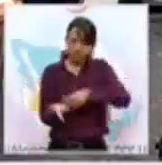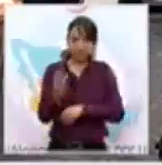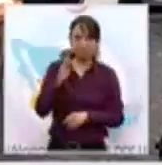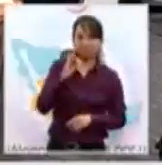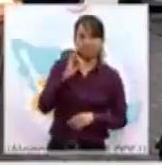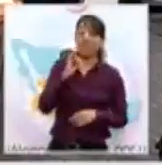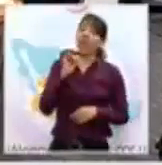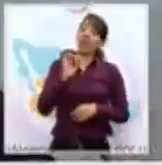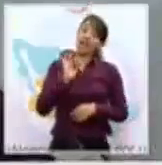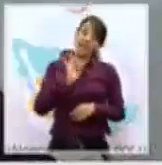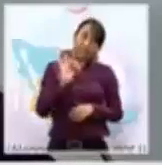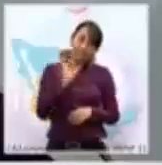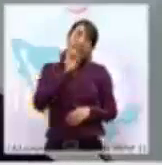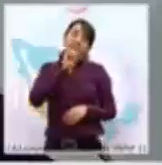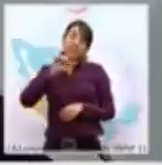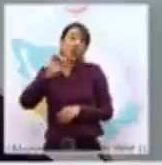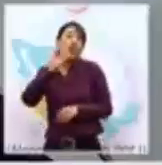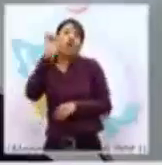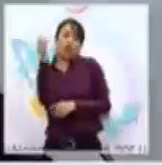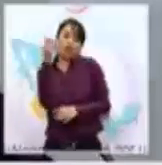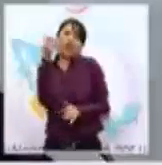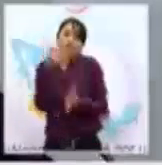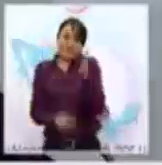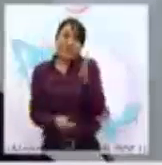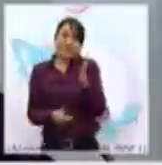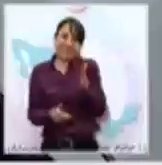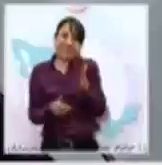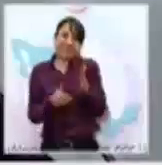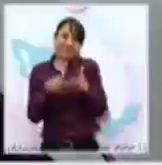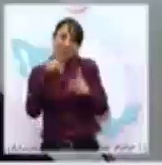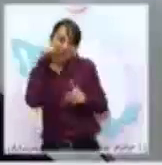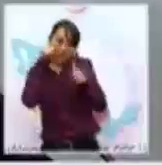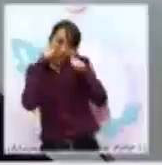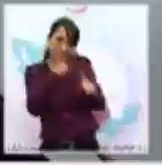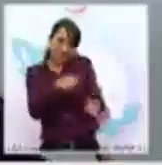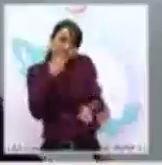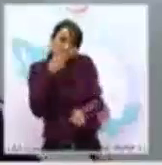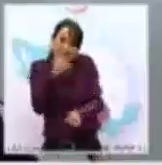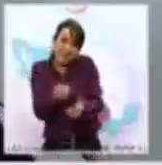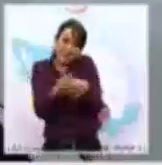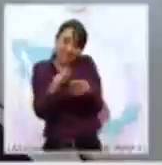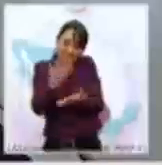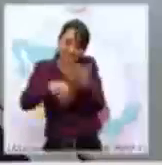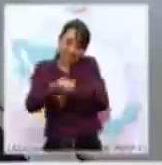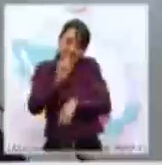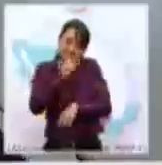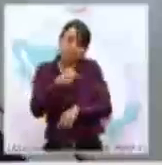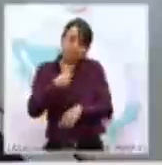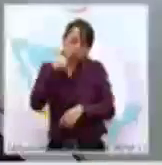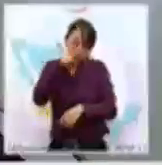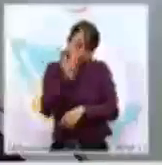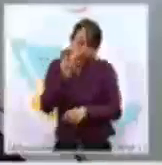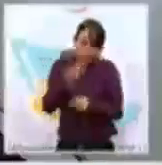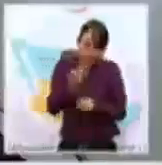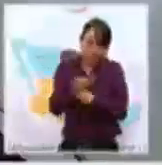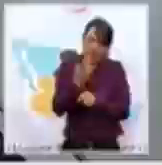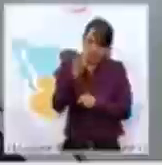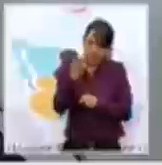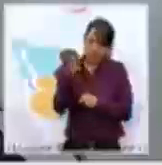están recibiendo suficiente atención y quisiera quizá centrarme sobre ellos. Me llama la atención